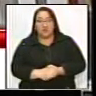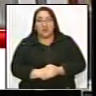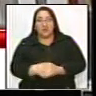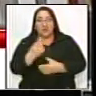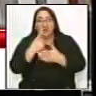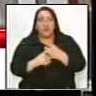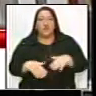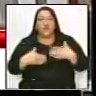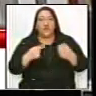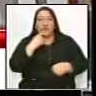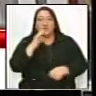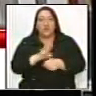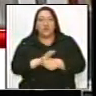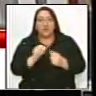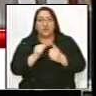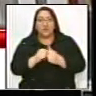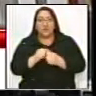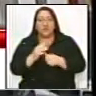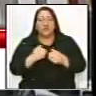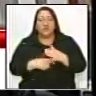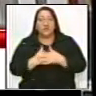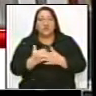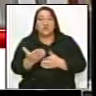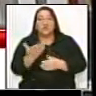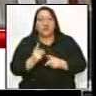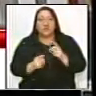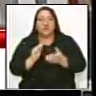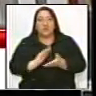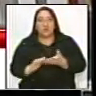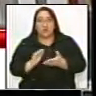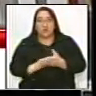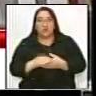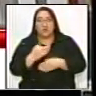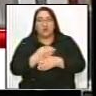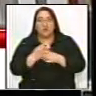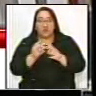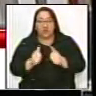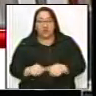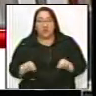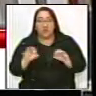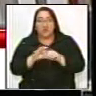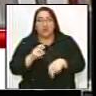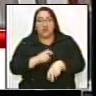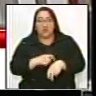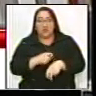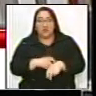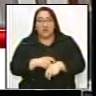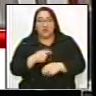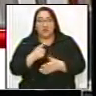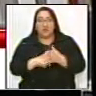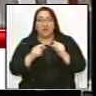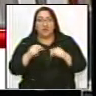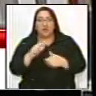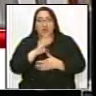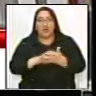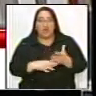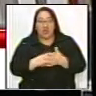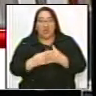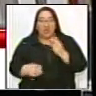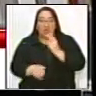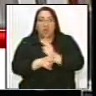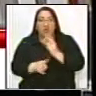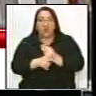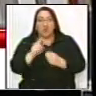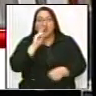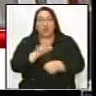también él cumplir con la petición de estas autorizaciones en forma oportuna. de forma tal que este calendario previsto se